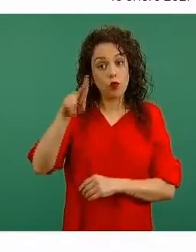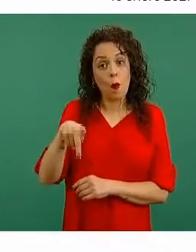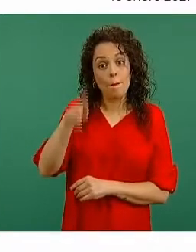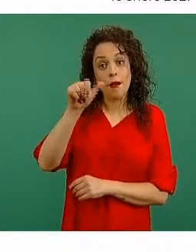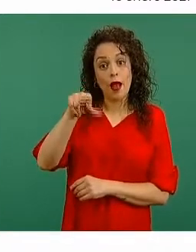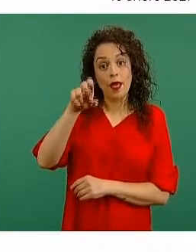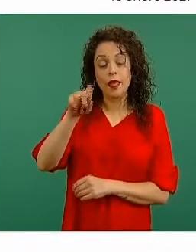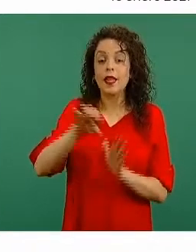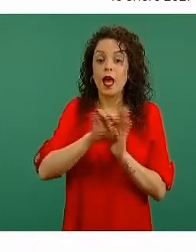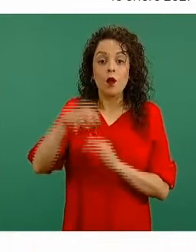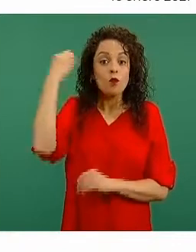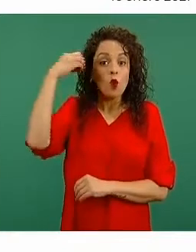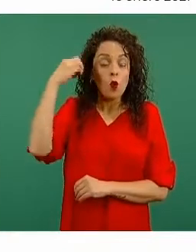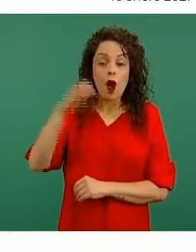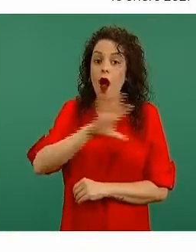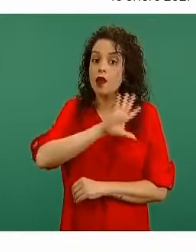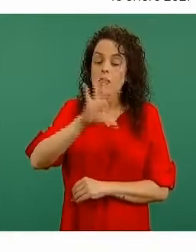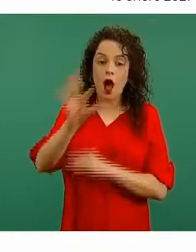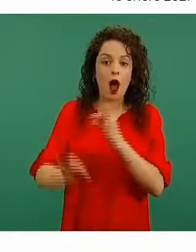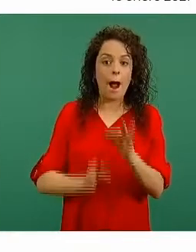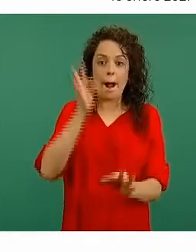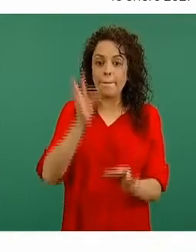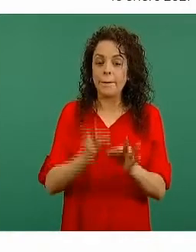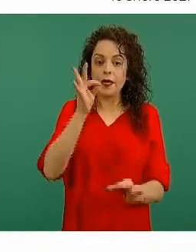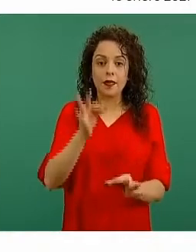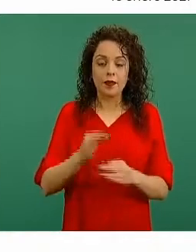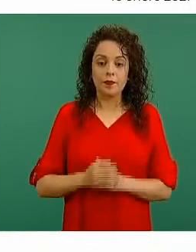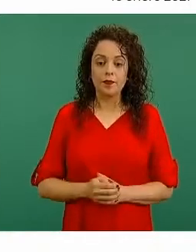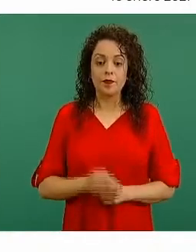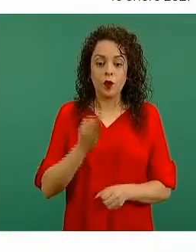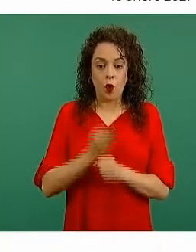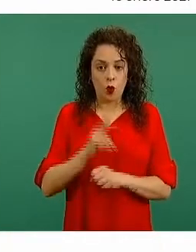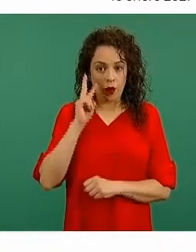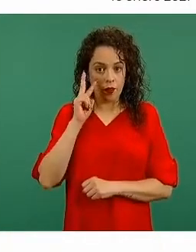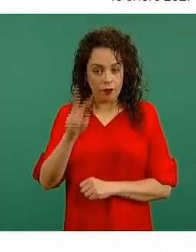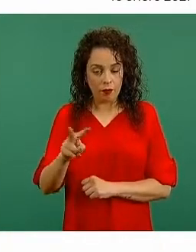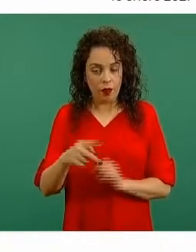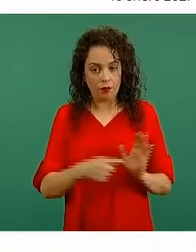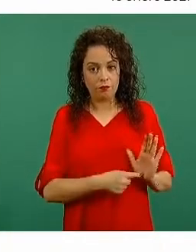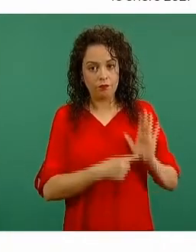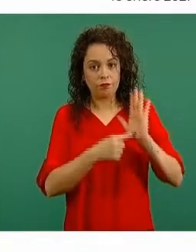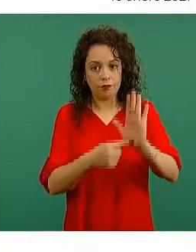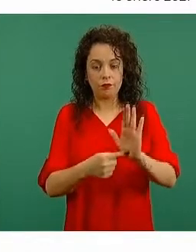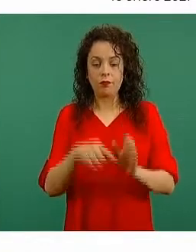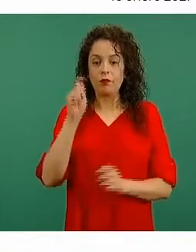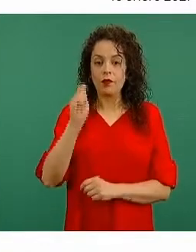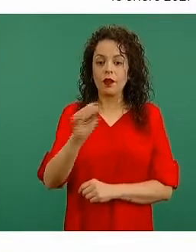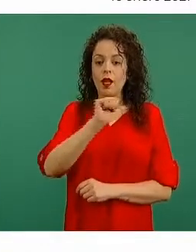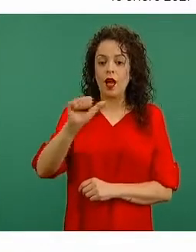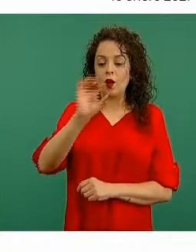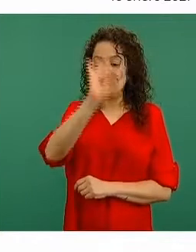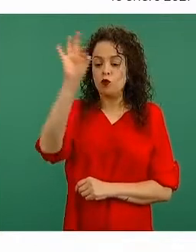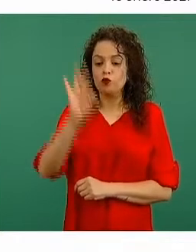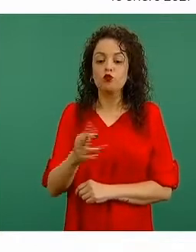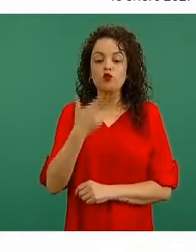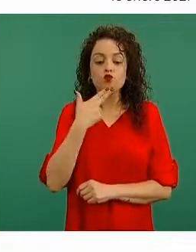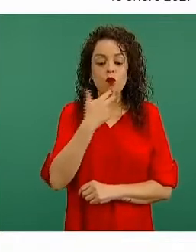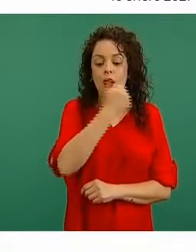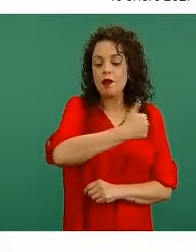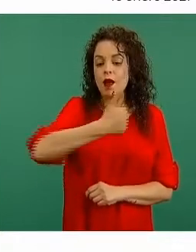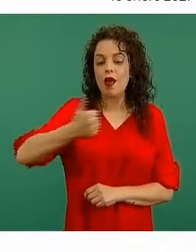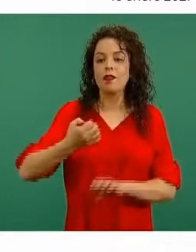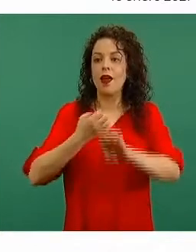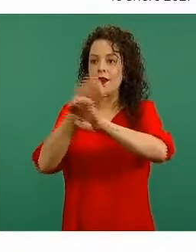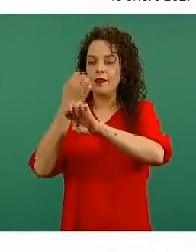hoy completó todo el paquete. Lo veremos ahorita en el porcentaje de utilización en cada entidad federativa. De